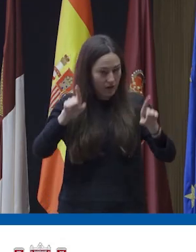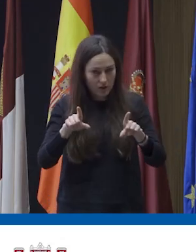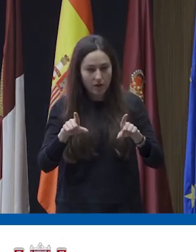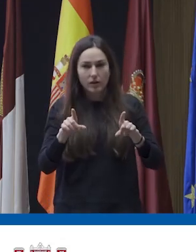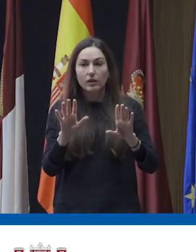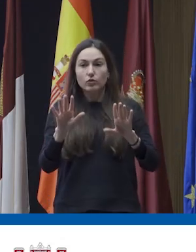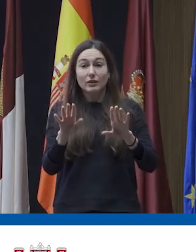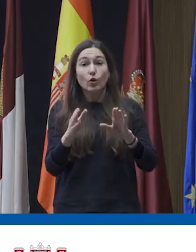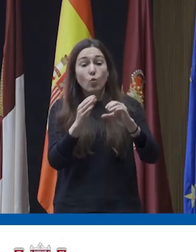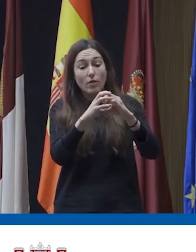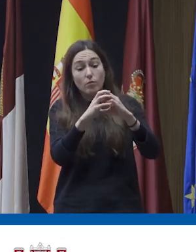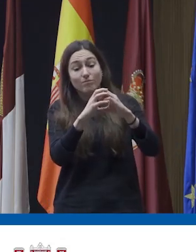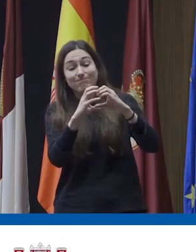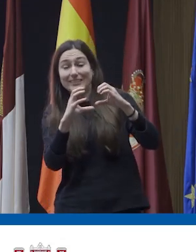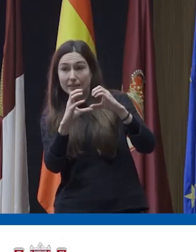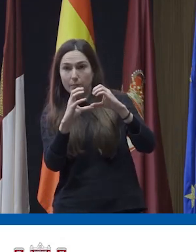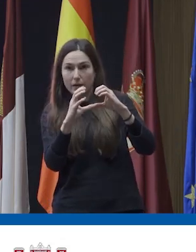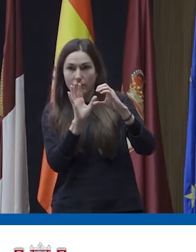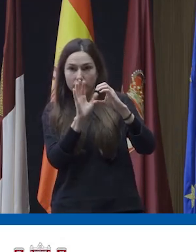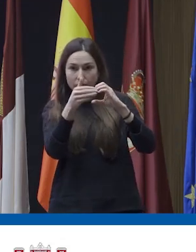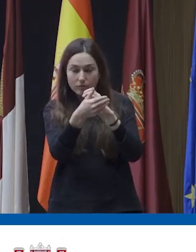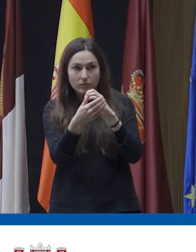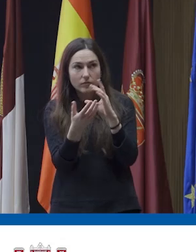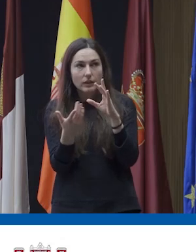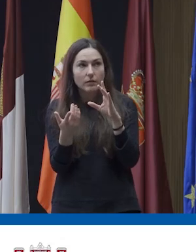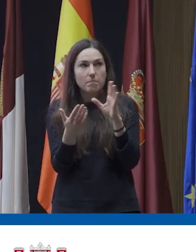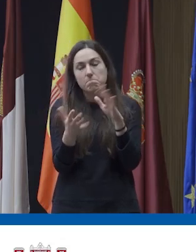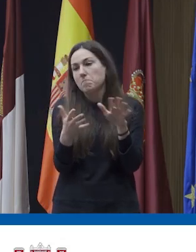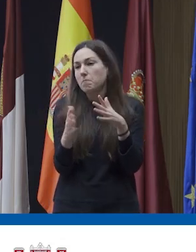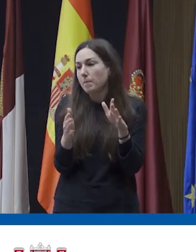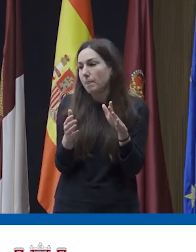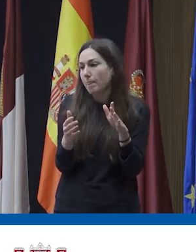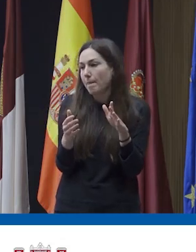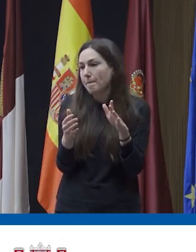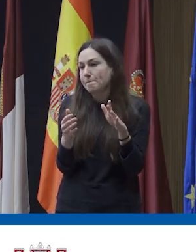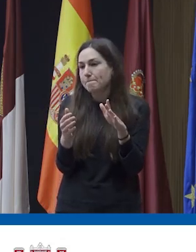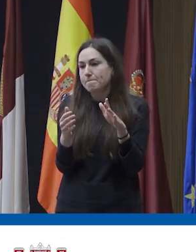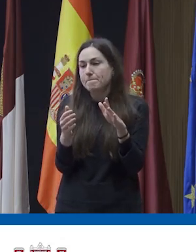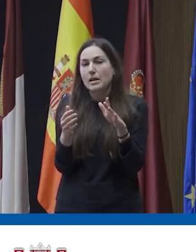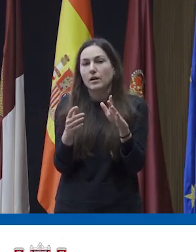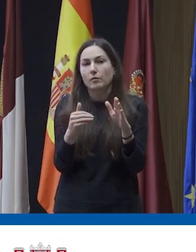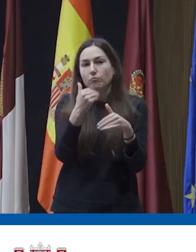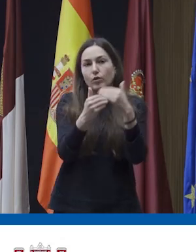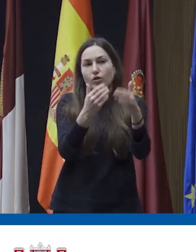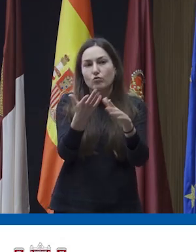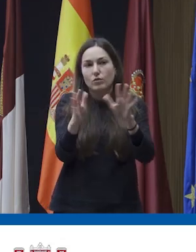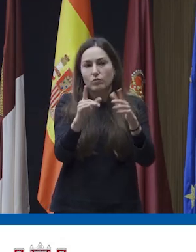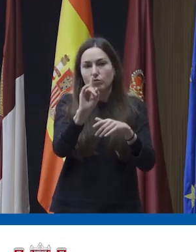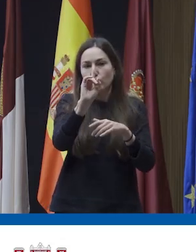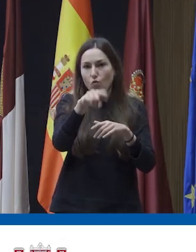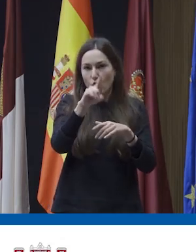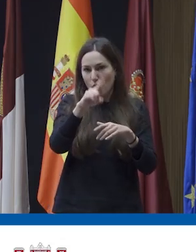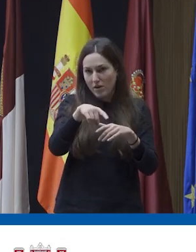ese proceso de separación del gel vitrio se produce pues normalmente aproximadamente en un proceso de un mes,